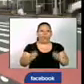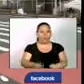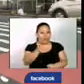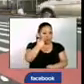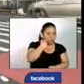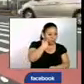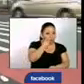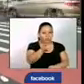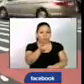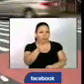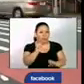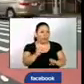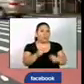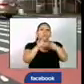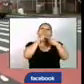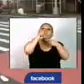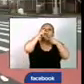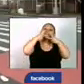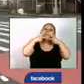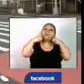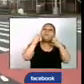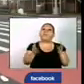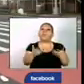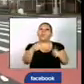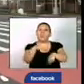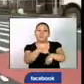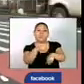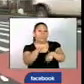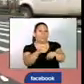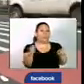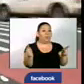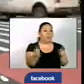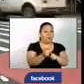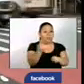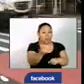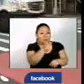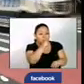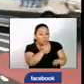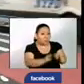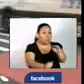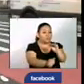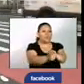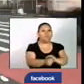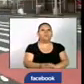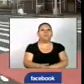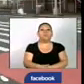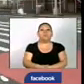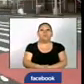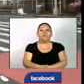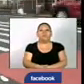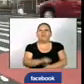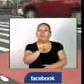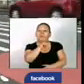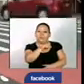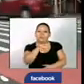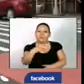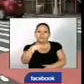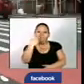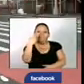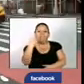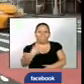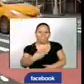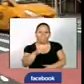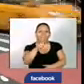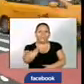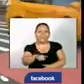fronteriza de llevar a cabo pruebas de coronavirus a los migrantes que entran de forma irregular una realidad que